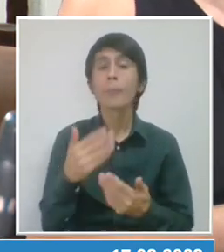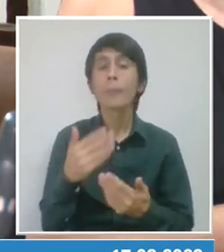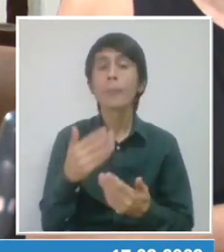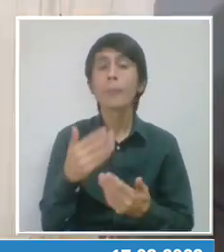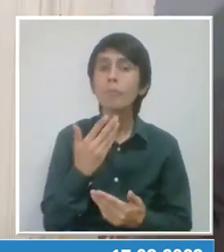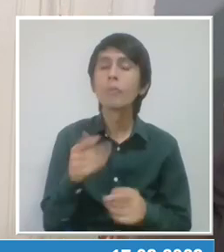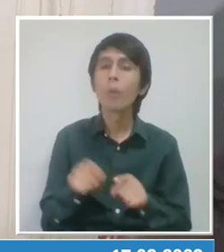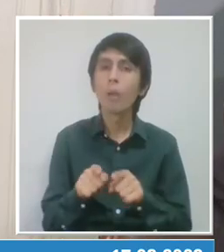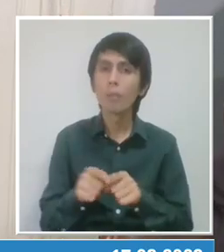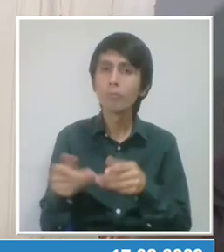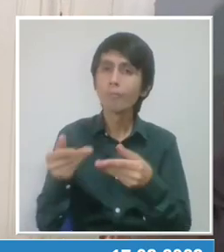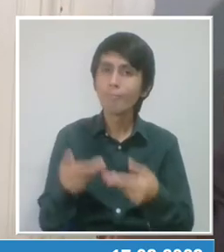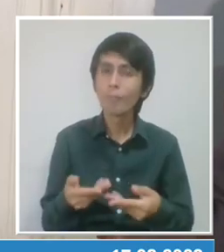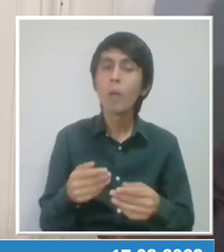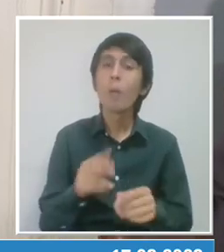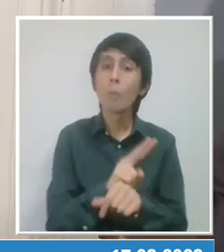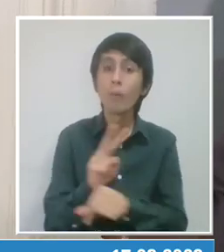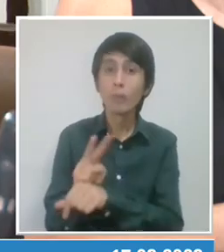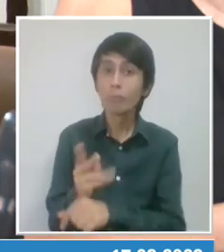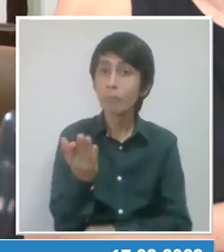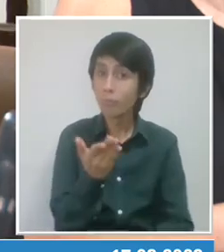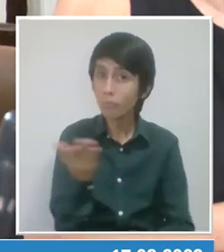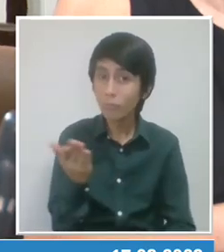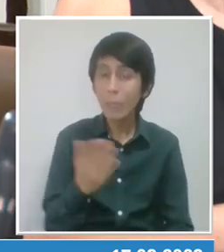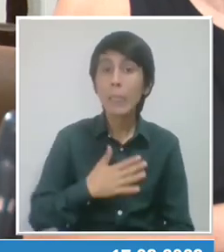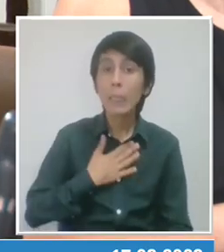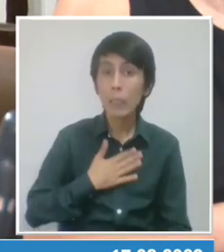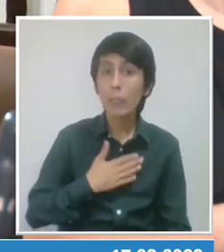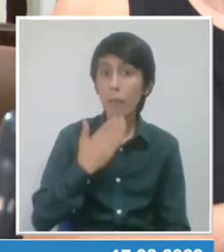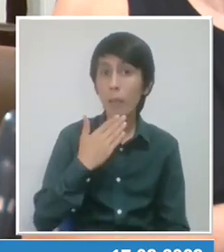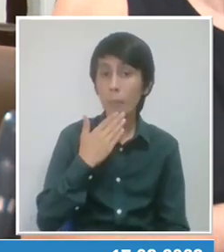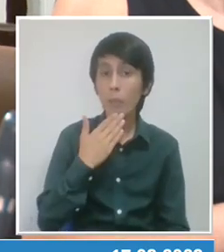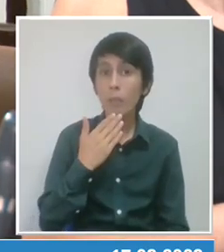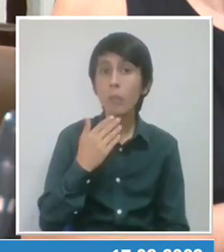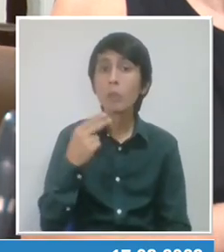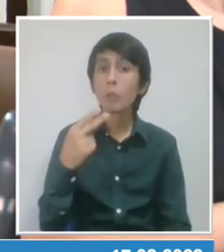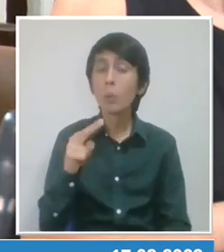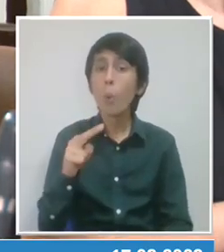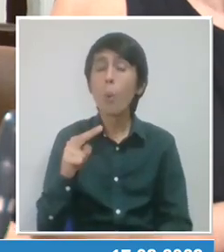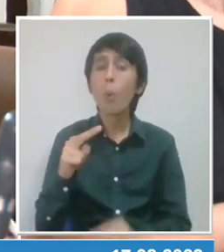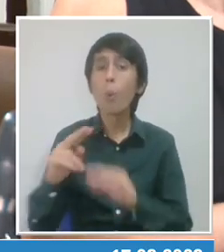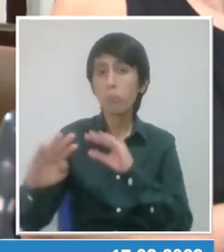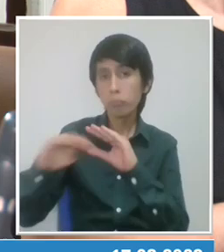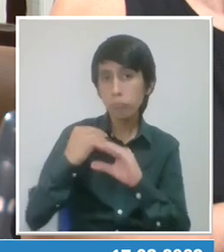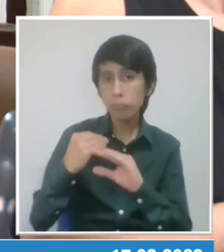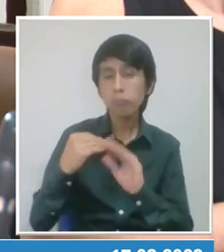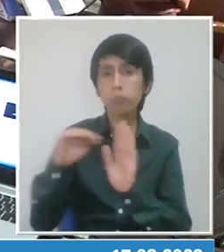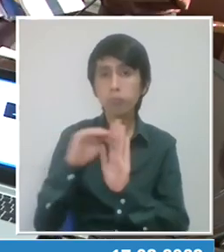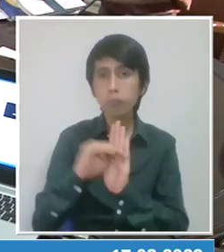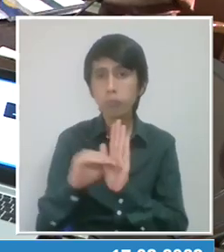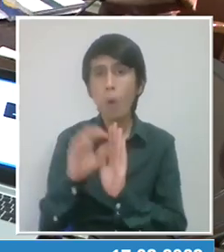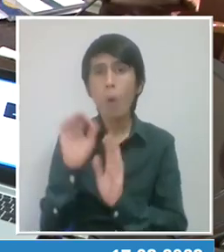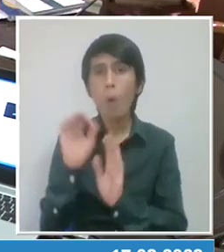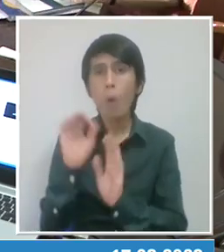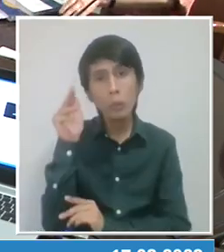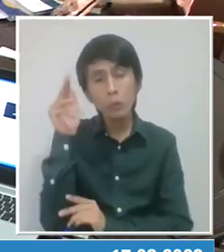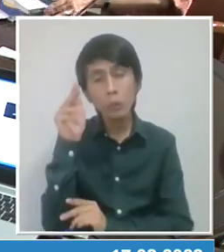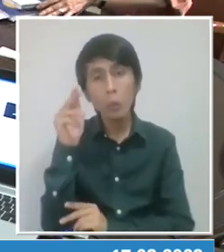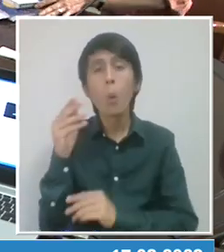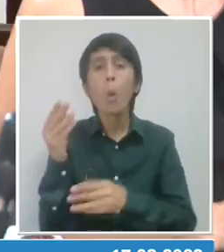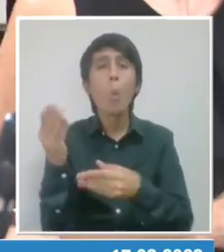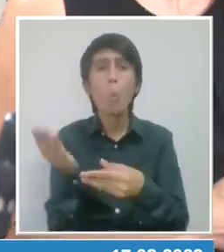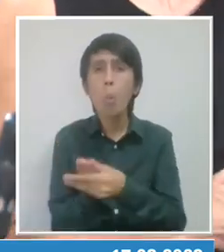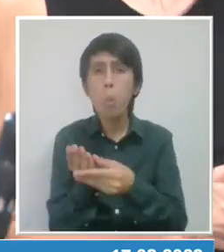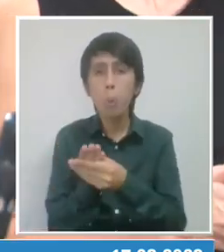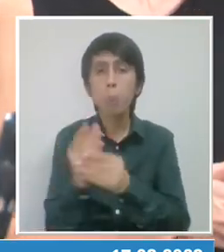Profesor Seda, profesora Zúñiga, si ustedes que nos quieren hacer llegar sus minutas complementarias, su exposición o documentos de cualquier tipo, van a ser